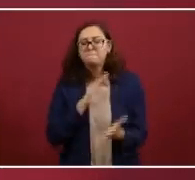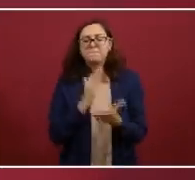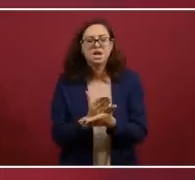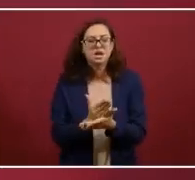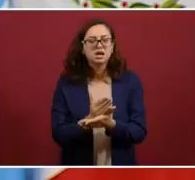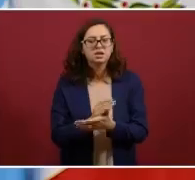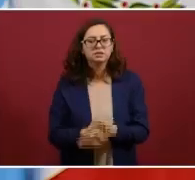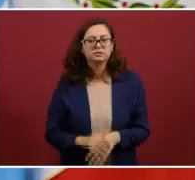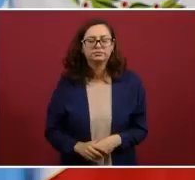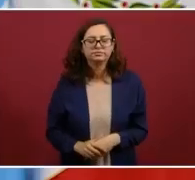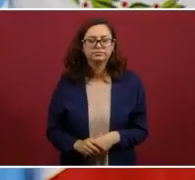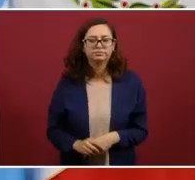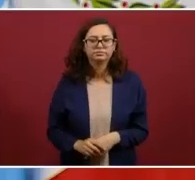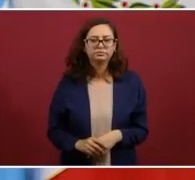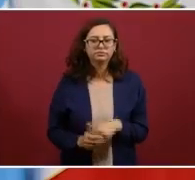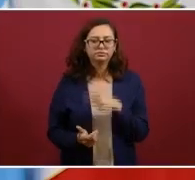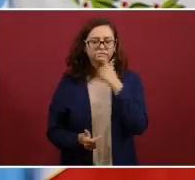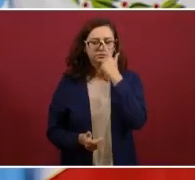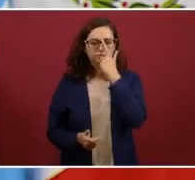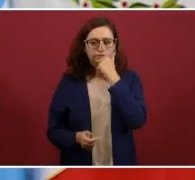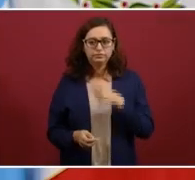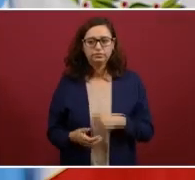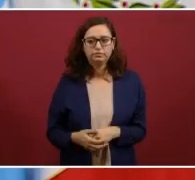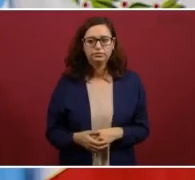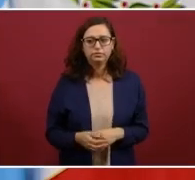Claro que si es algo